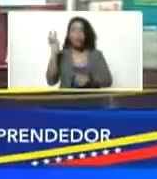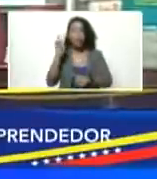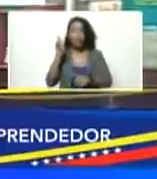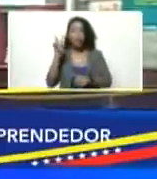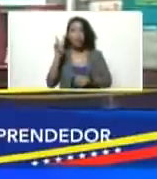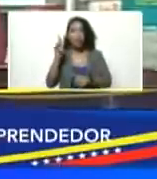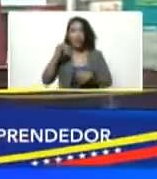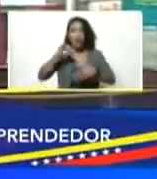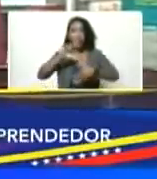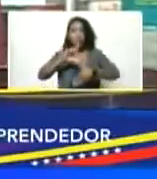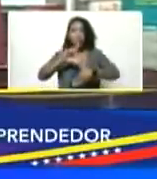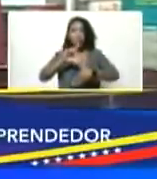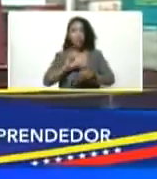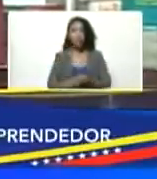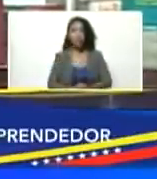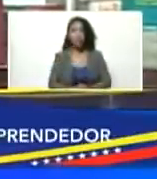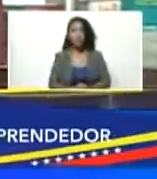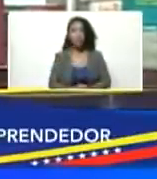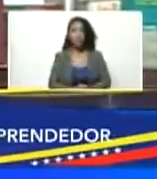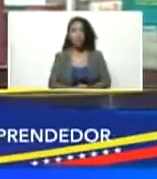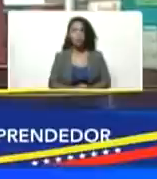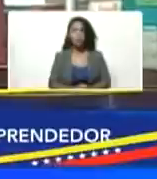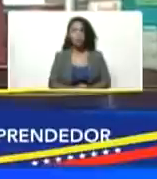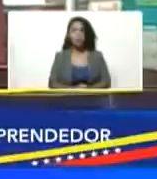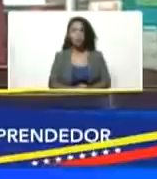en América Latina.